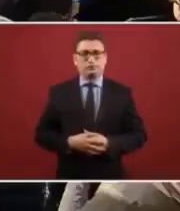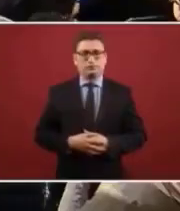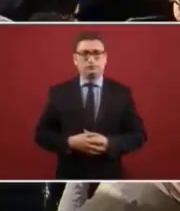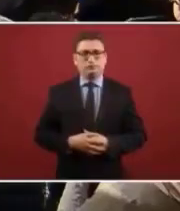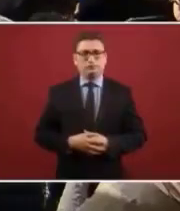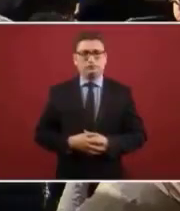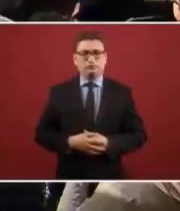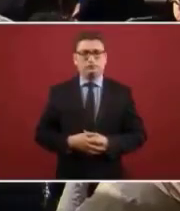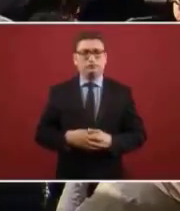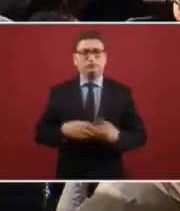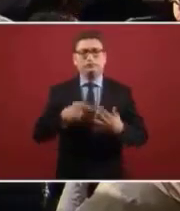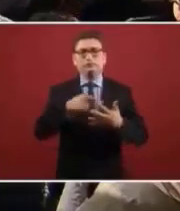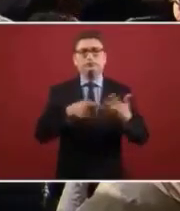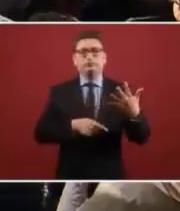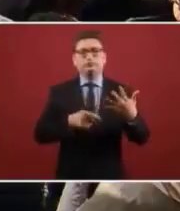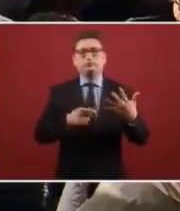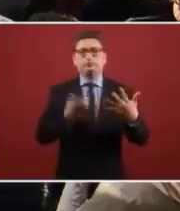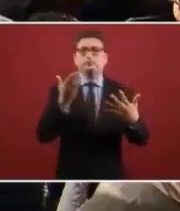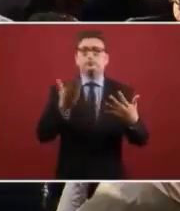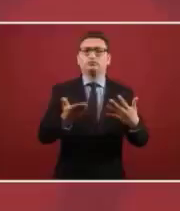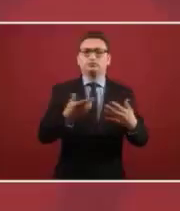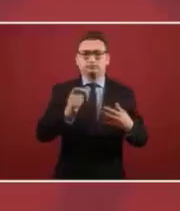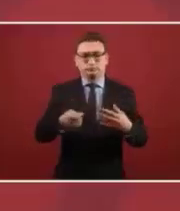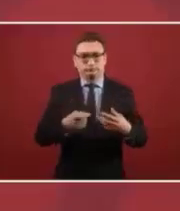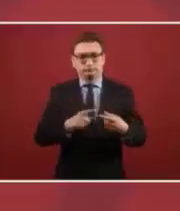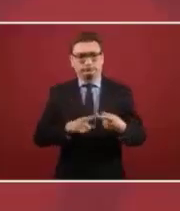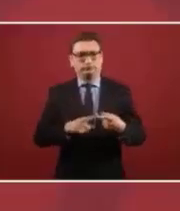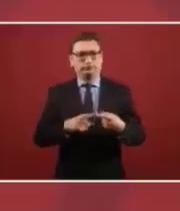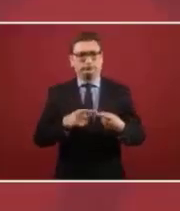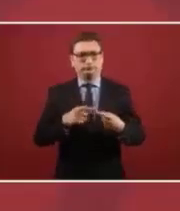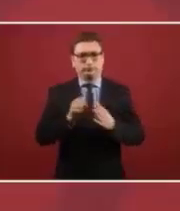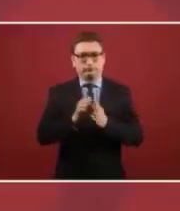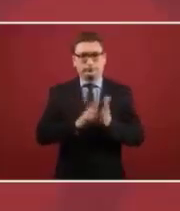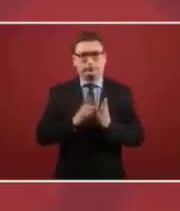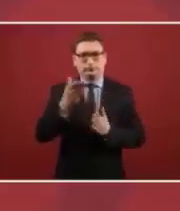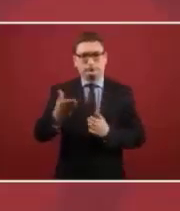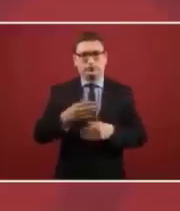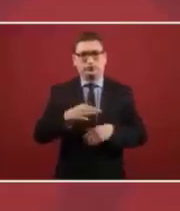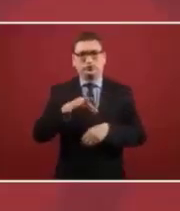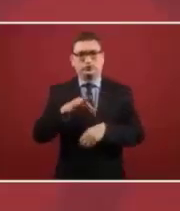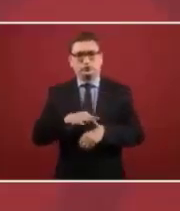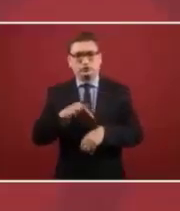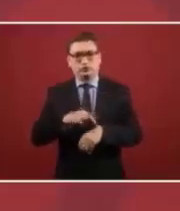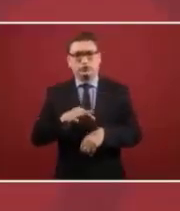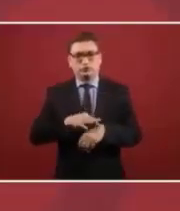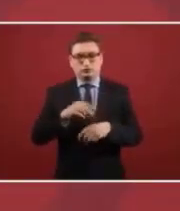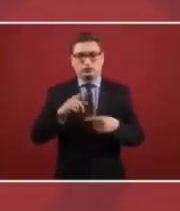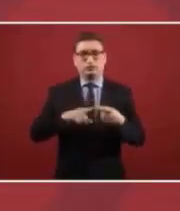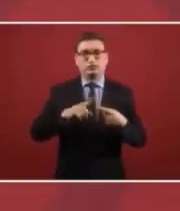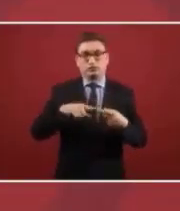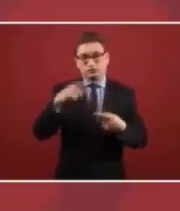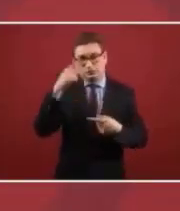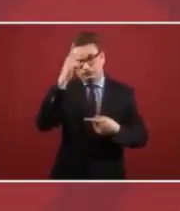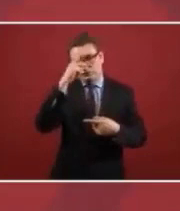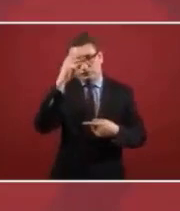bien lo que pide solicita constancia médica y psiquiátrica